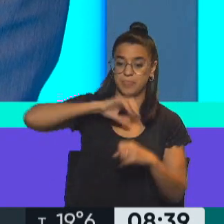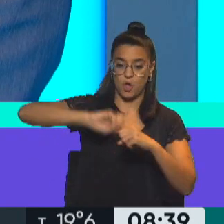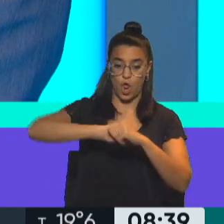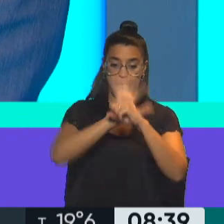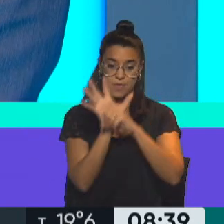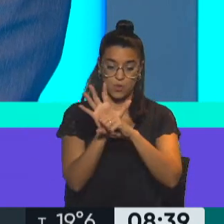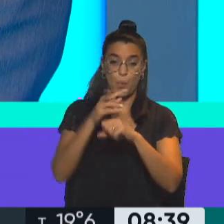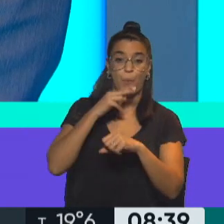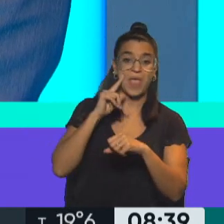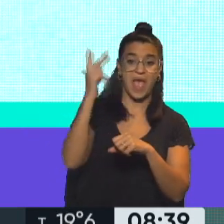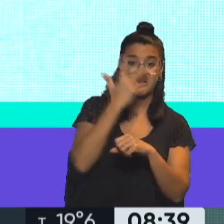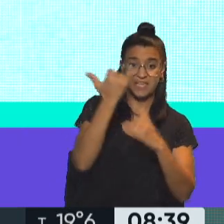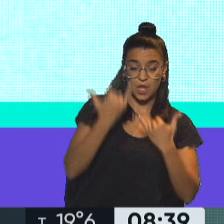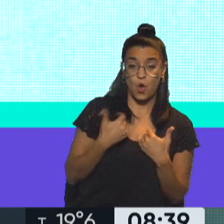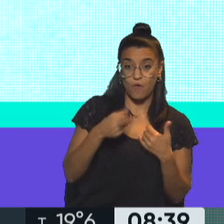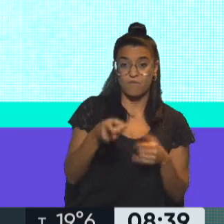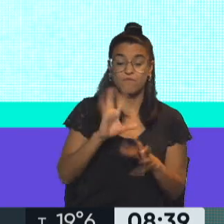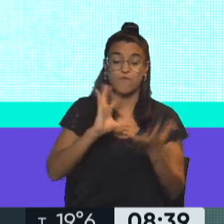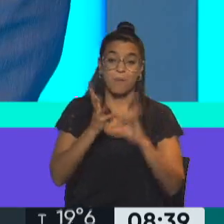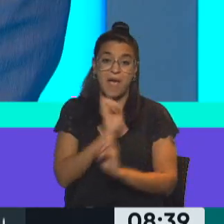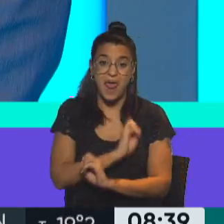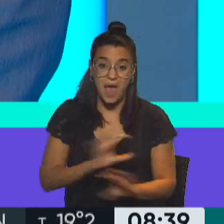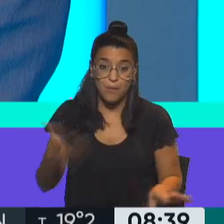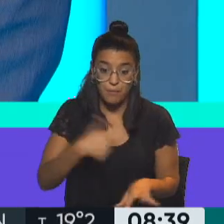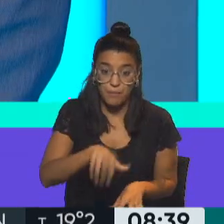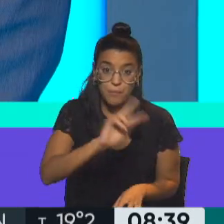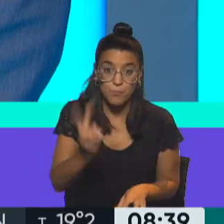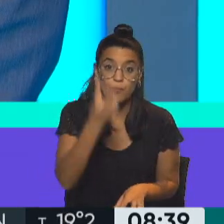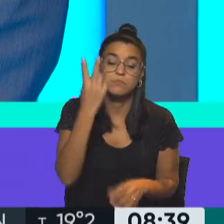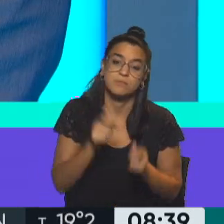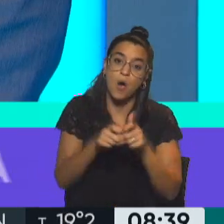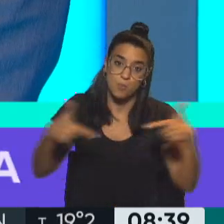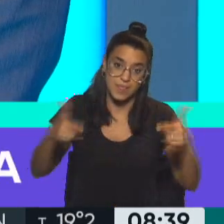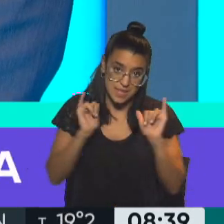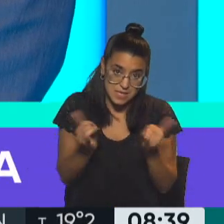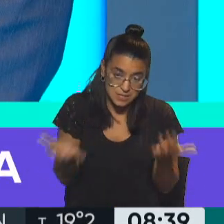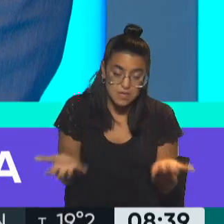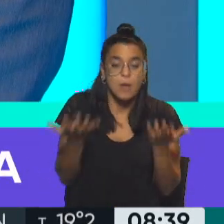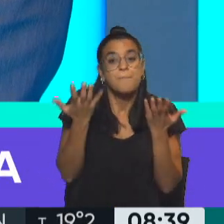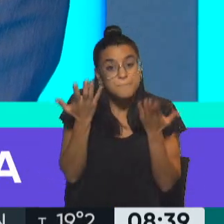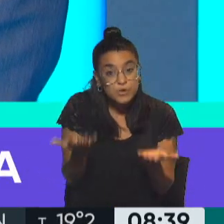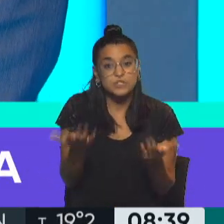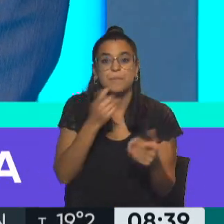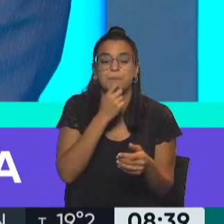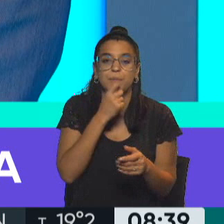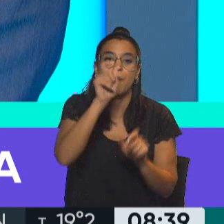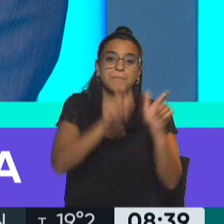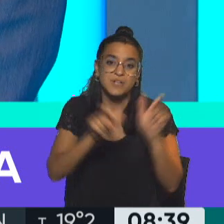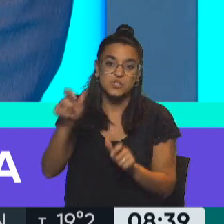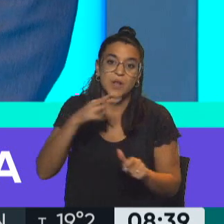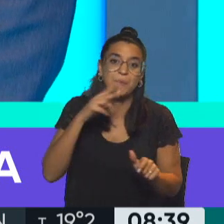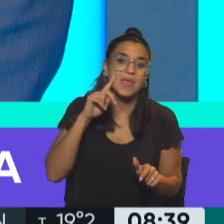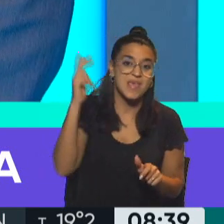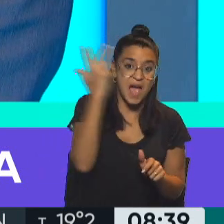de hacer una forma grave y eventualmente morir se incrementaba y es por eso que por ejemplo las personas con